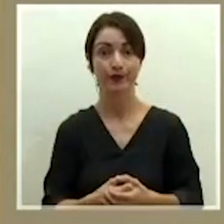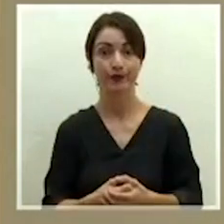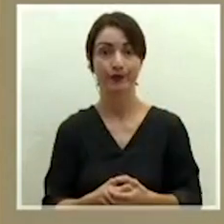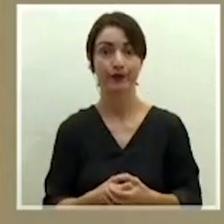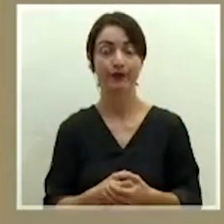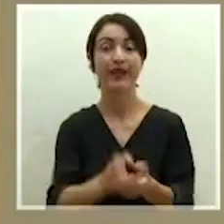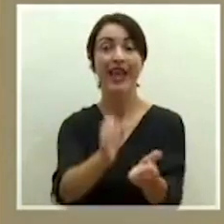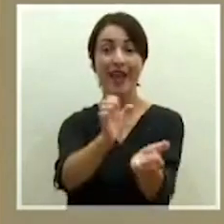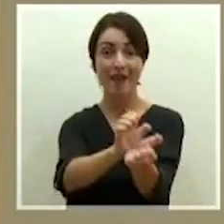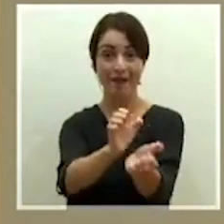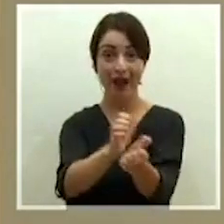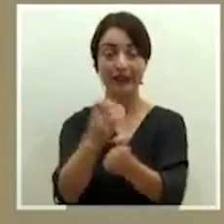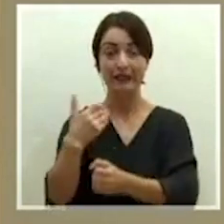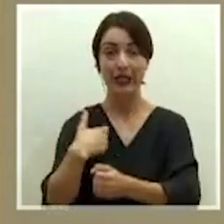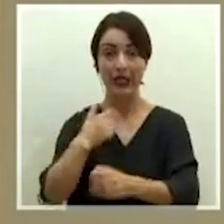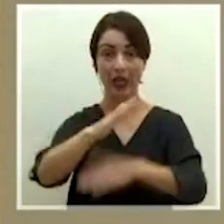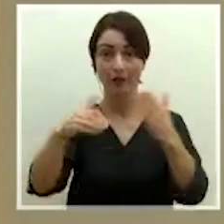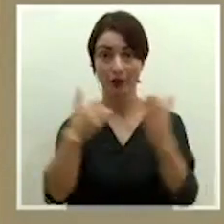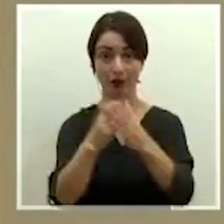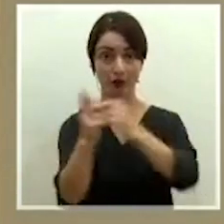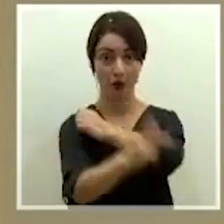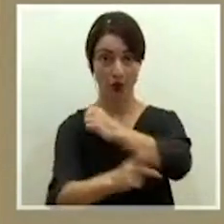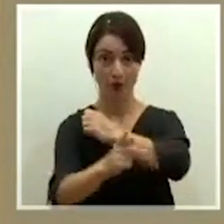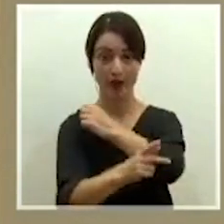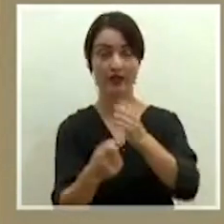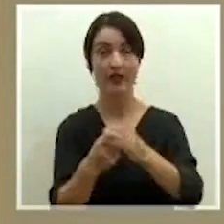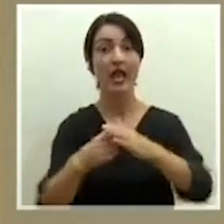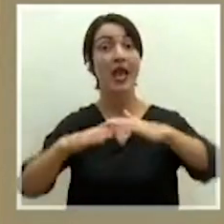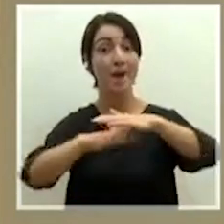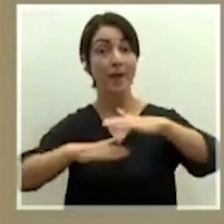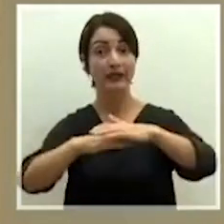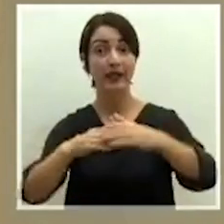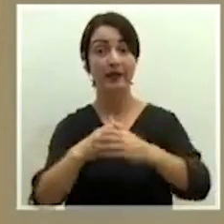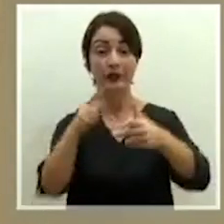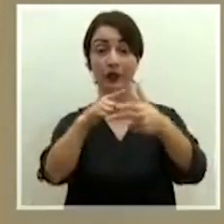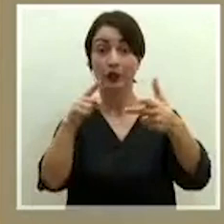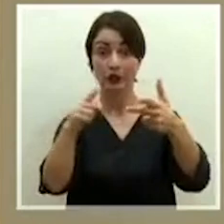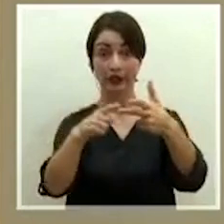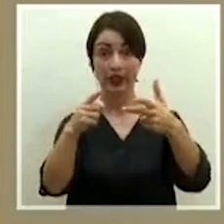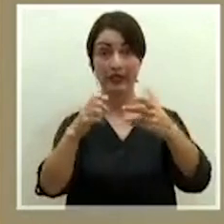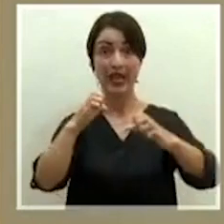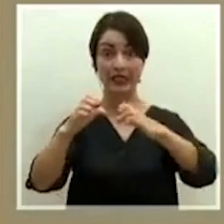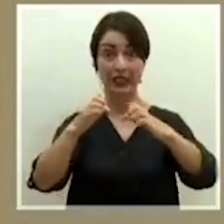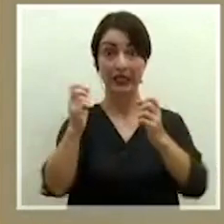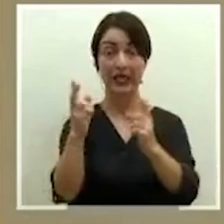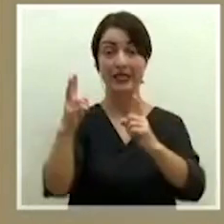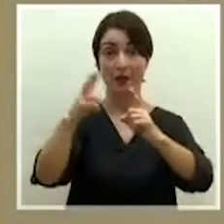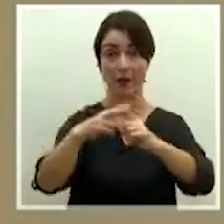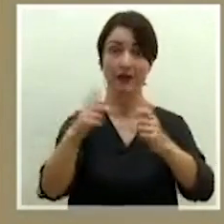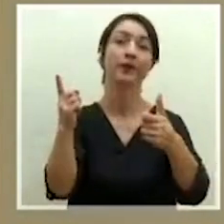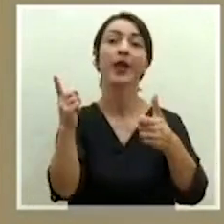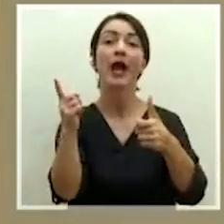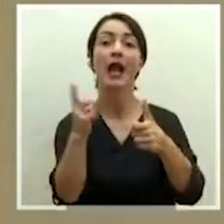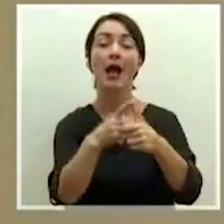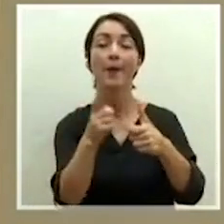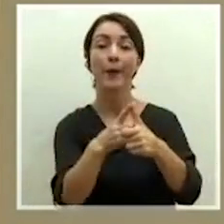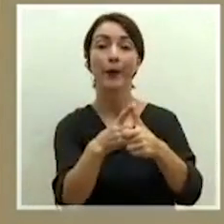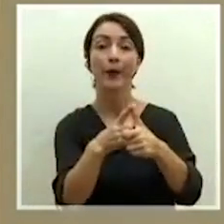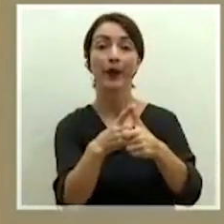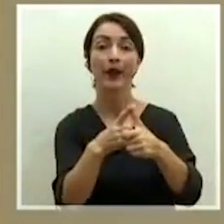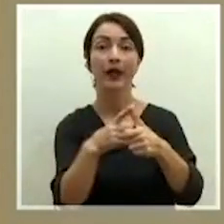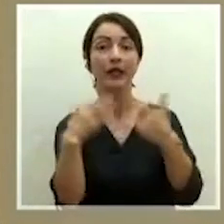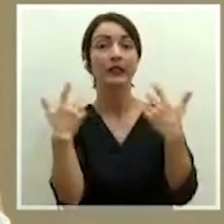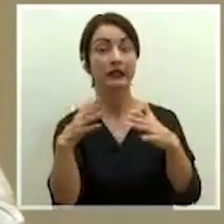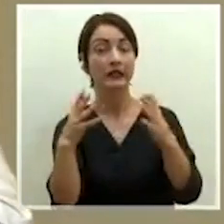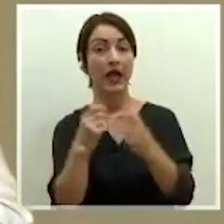que tenemos en todo el país. Y básicamente son tres estrategias las que se están implementando. La primera es la que hemos